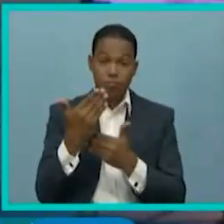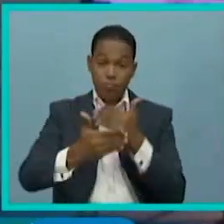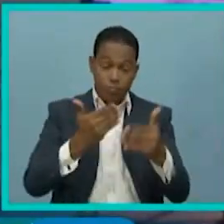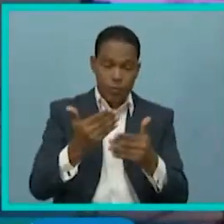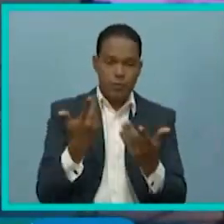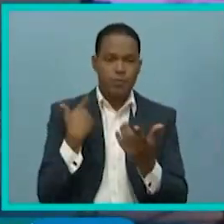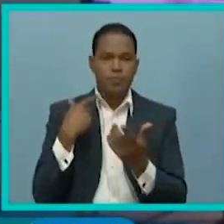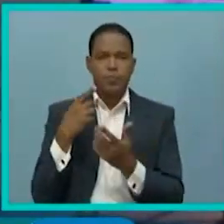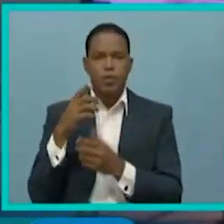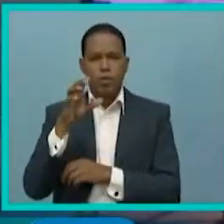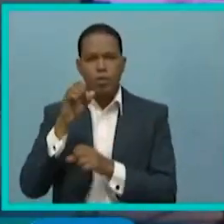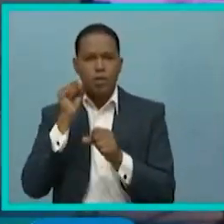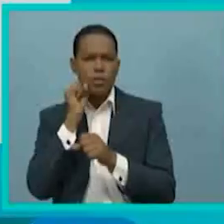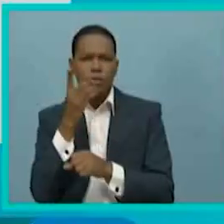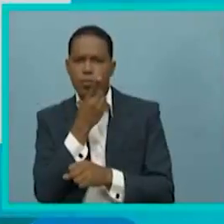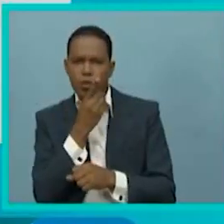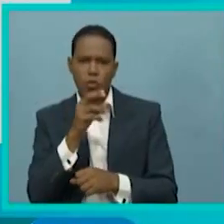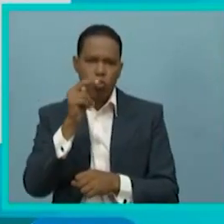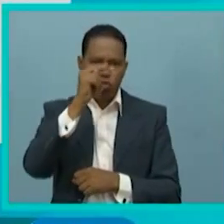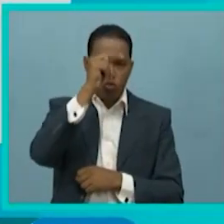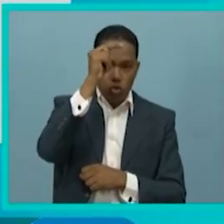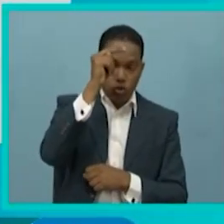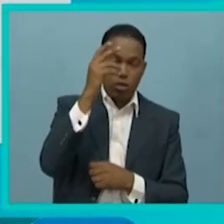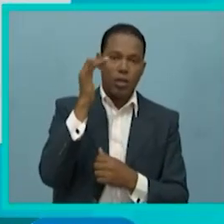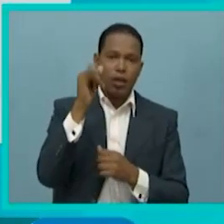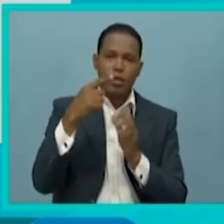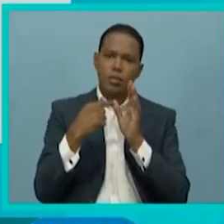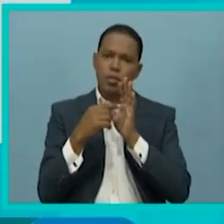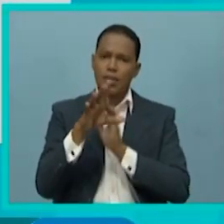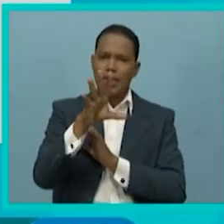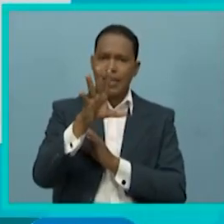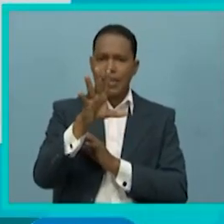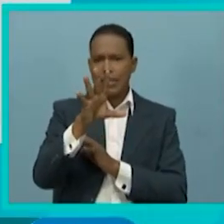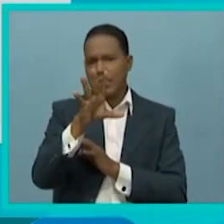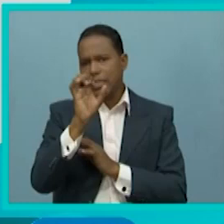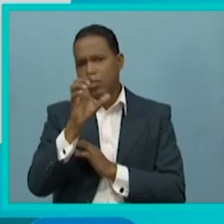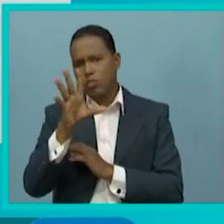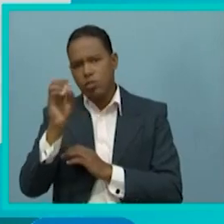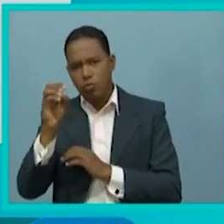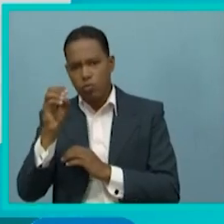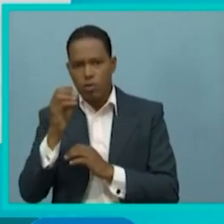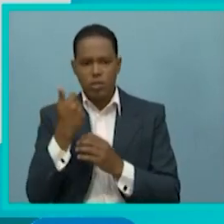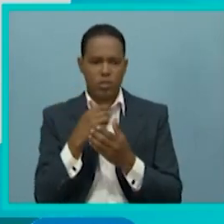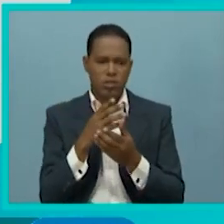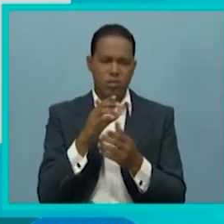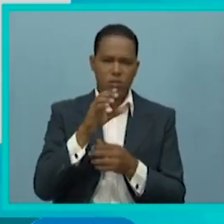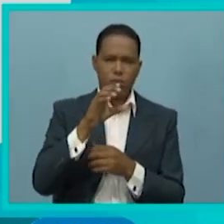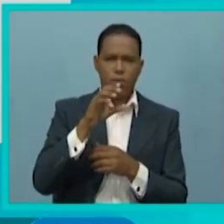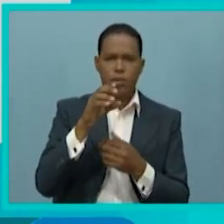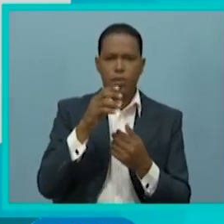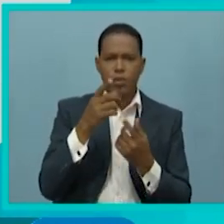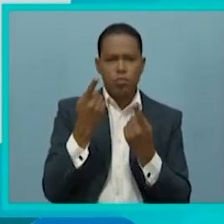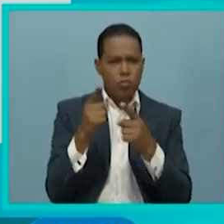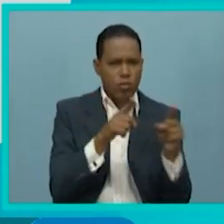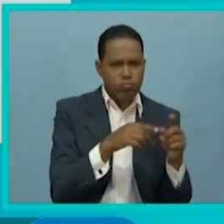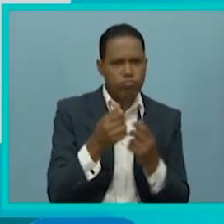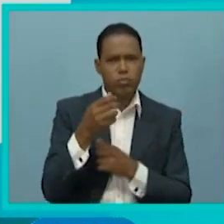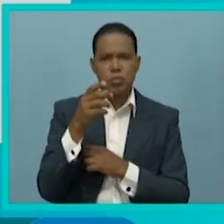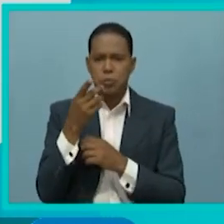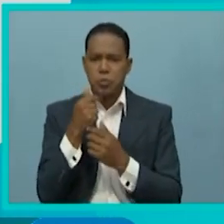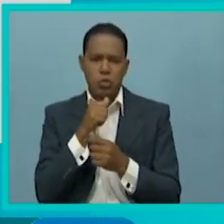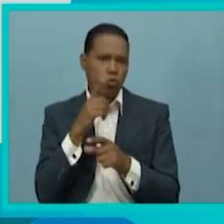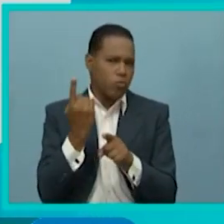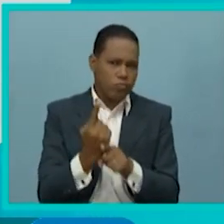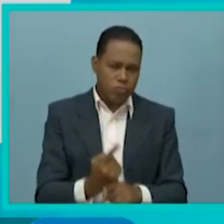realizados tanto en Santo Domingo Norte, pues bueno, fueron interceptados 550 haitianos en condiciones migratorias irregulares. En los sectores